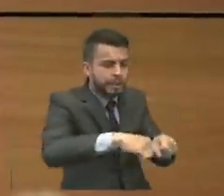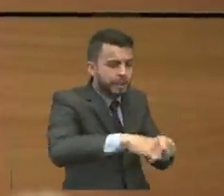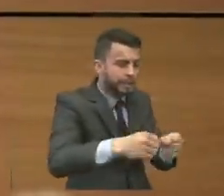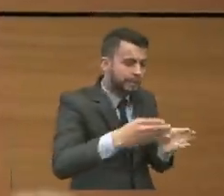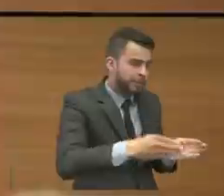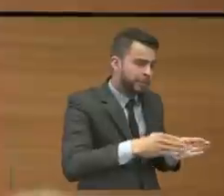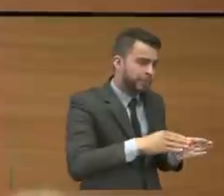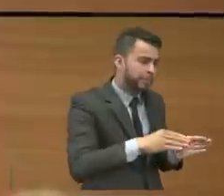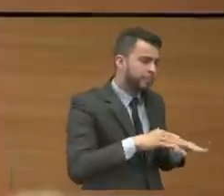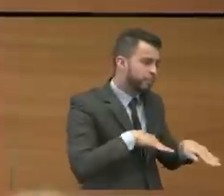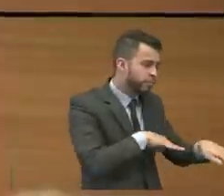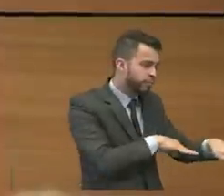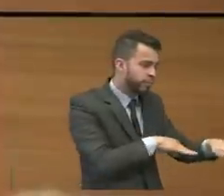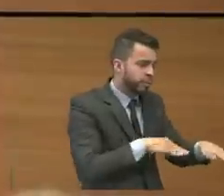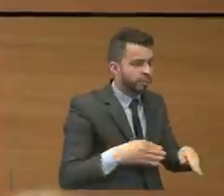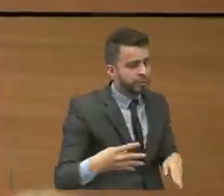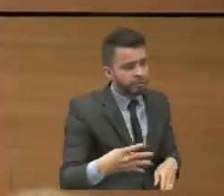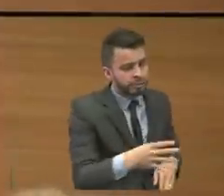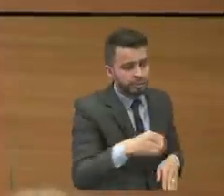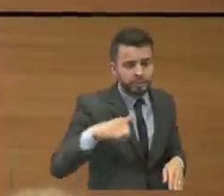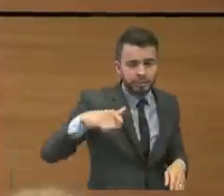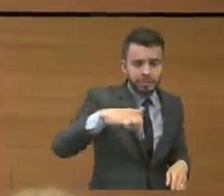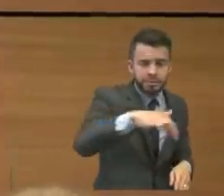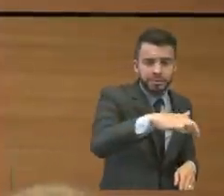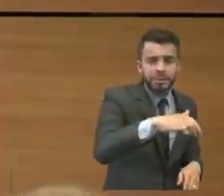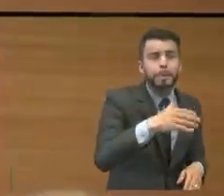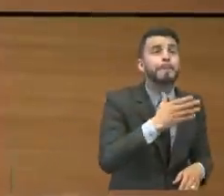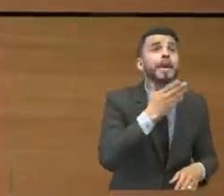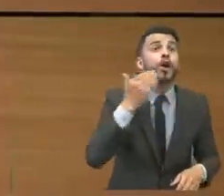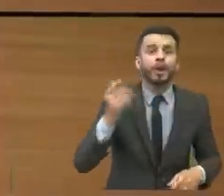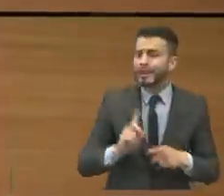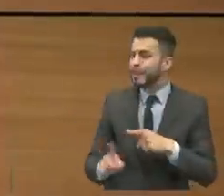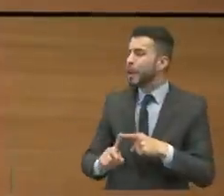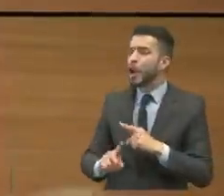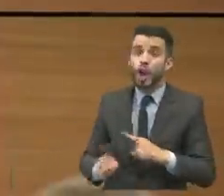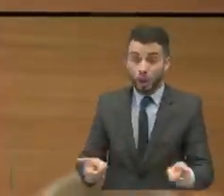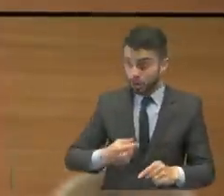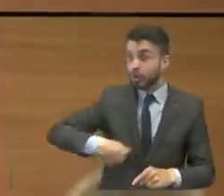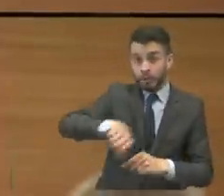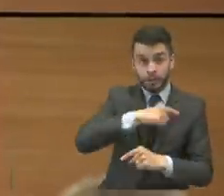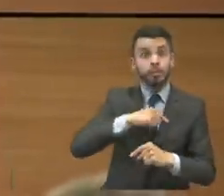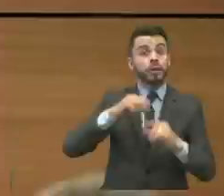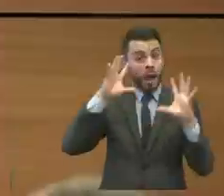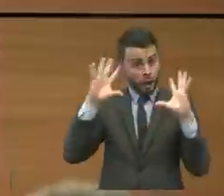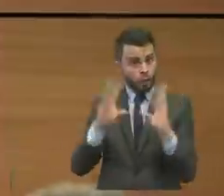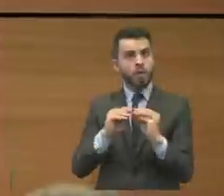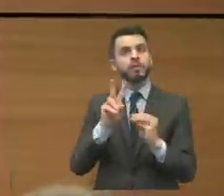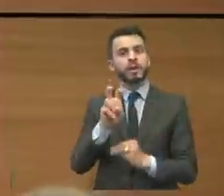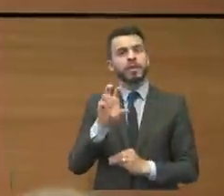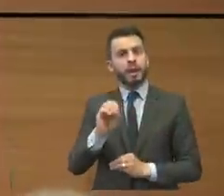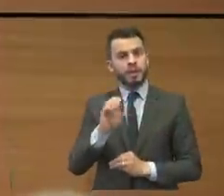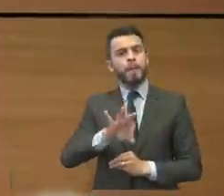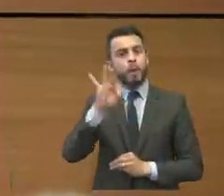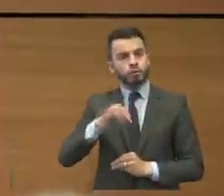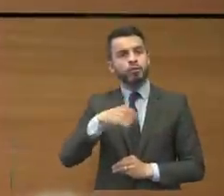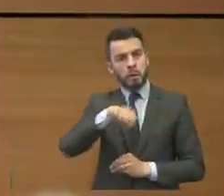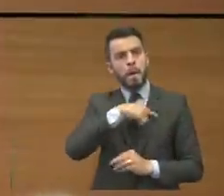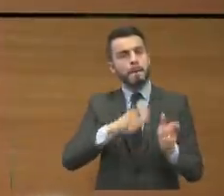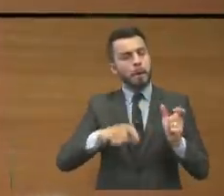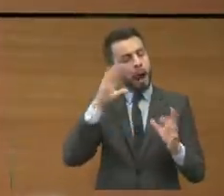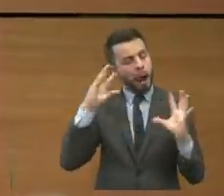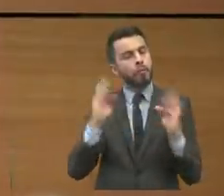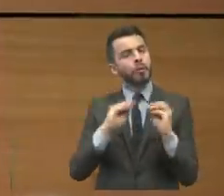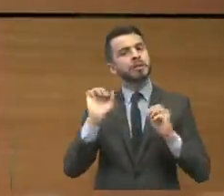Caracas. Ya en esa posición estamos de acuerdo el 70% de los bogotanos. Y yo estoy segura que